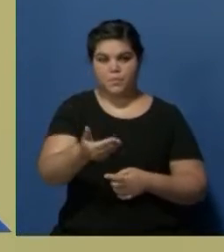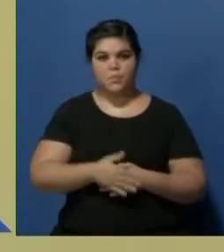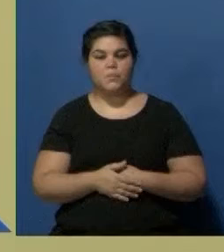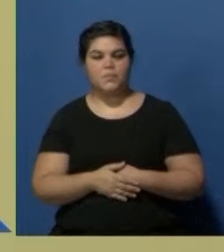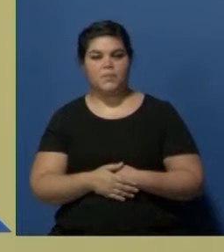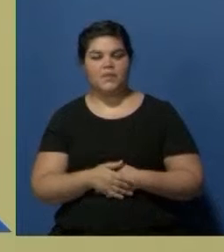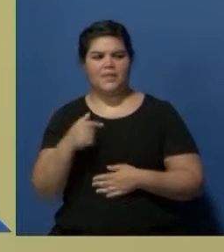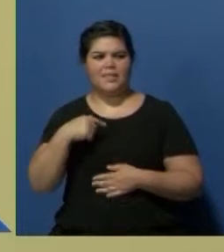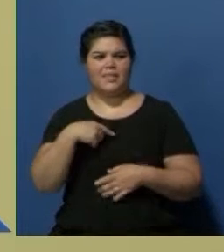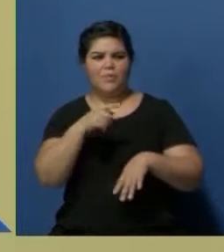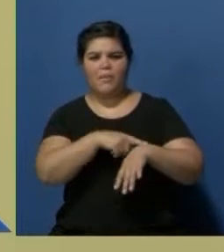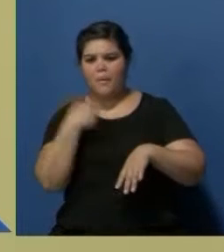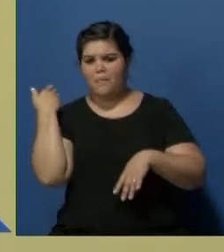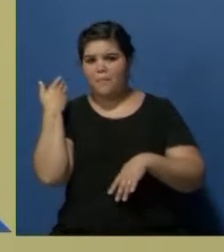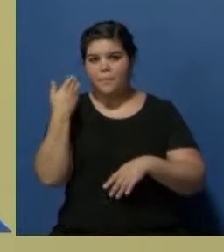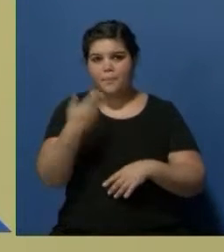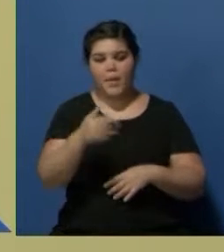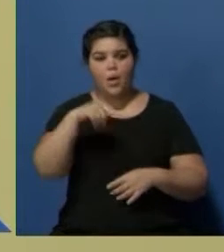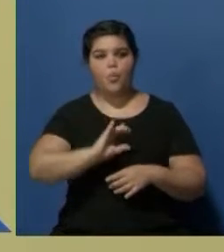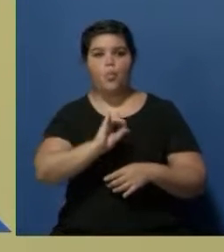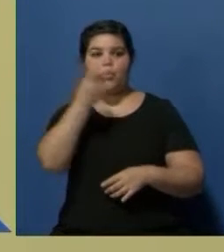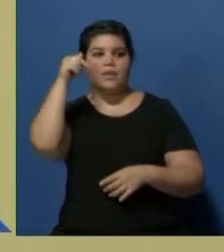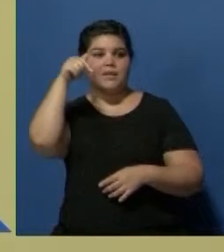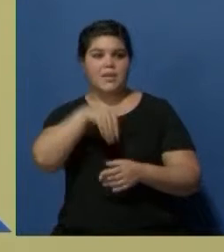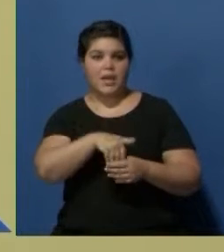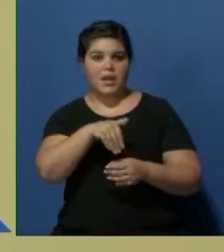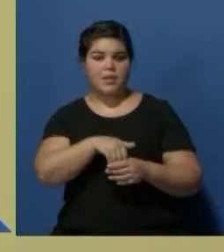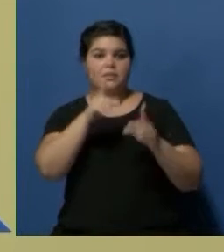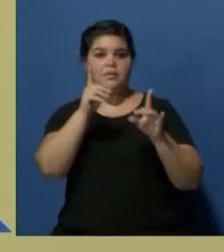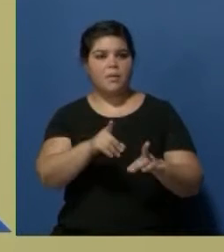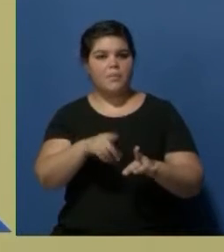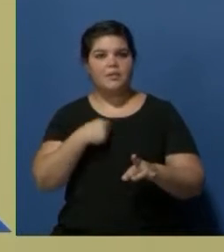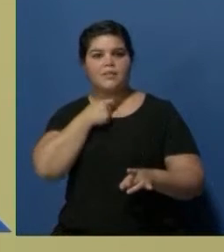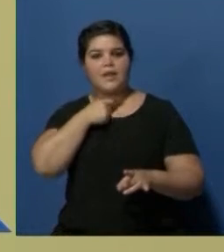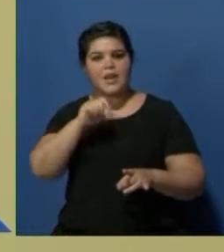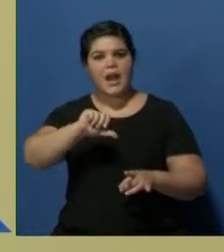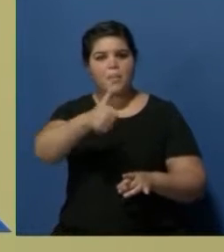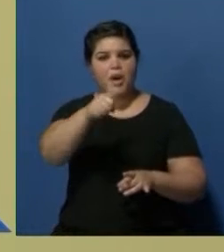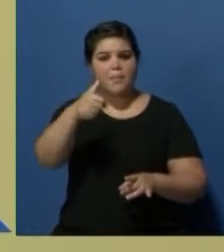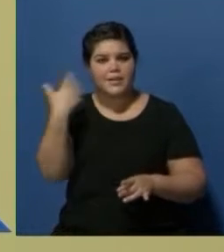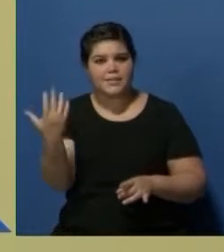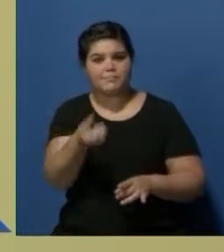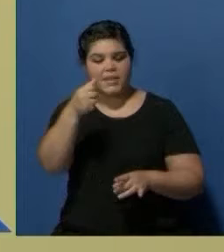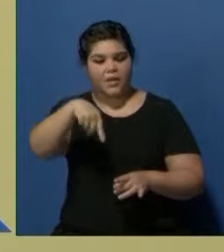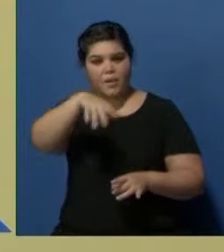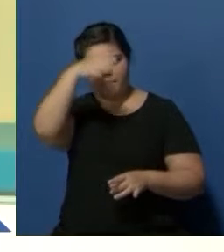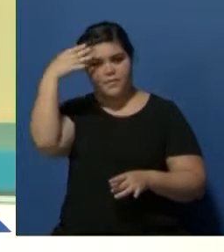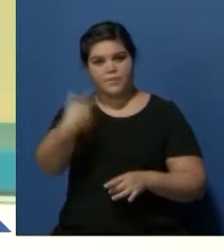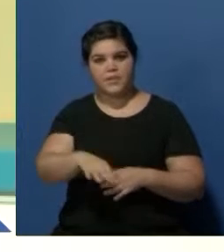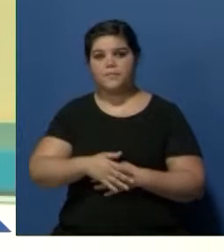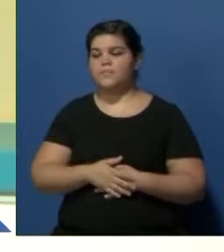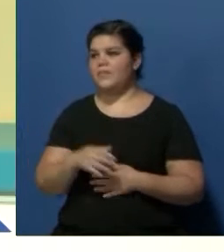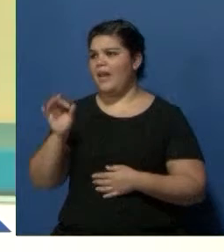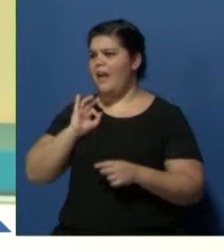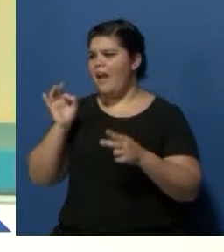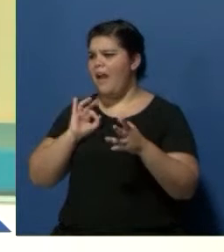¿Cuánto tiempo para alguien que se formó aquí en la universidad y que pasó varios años intentando esto, salir campeón? Sí, la verdad que fueron muchos